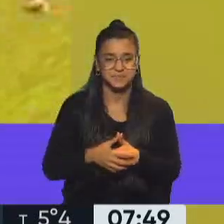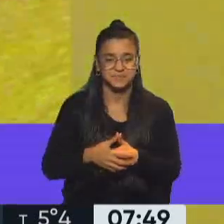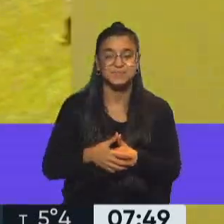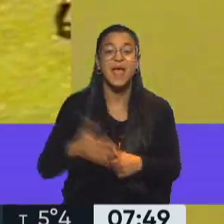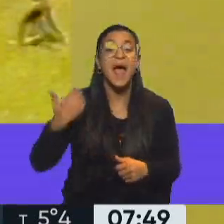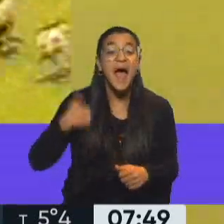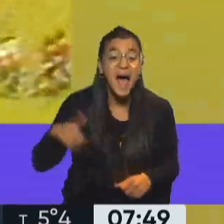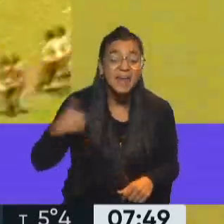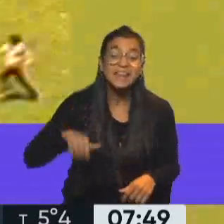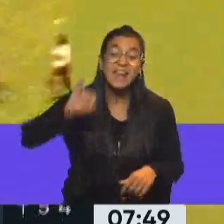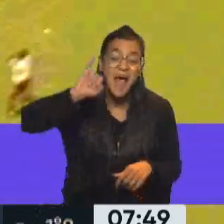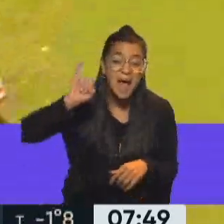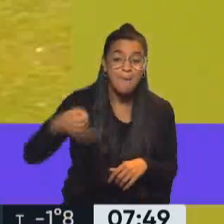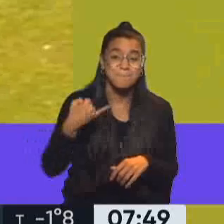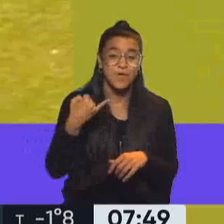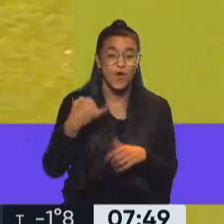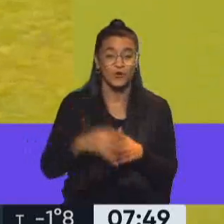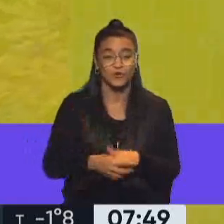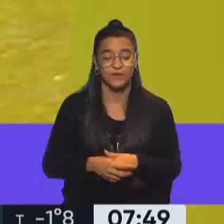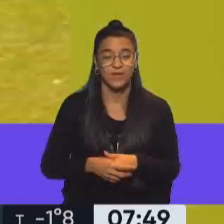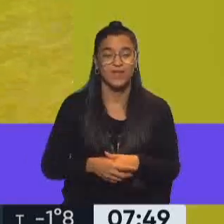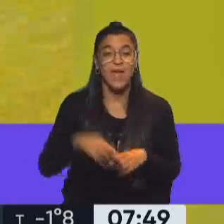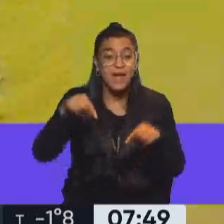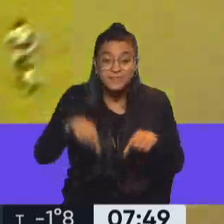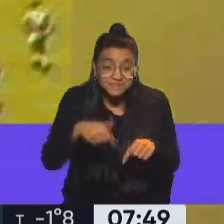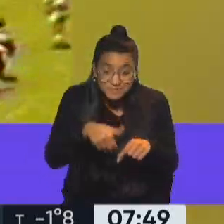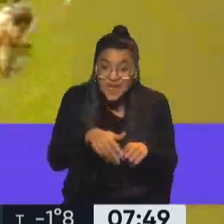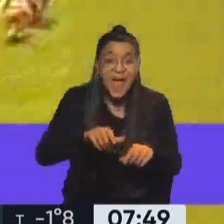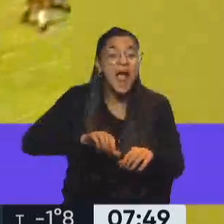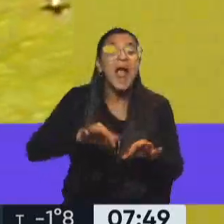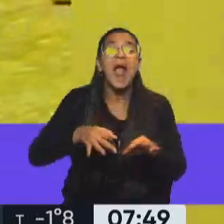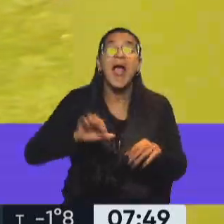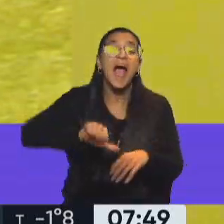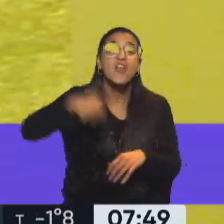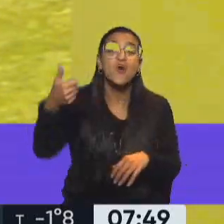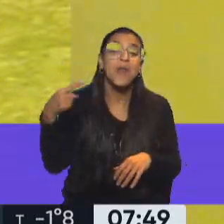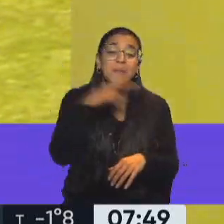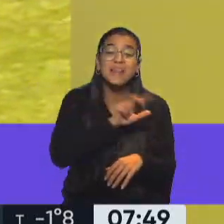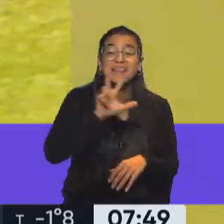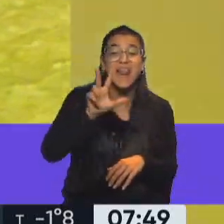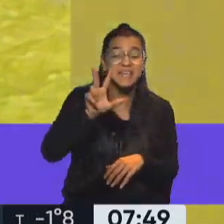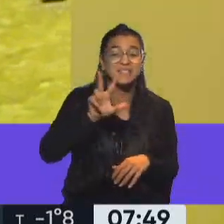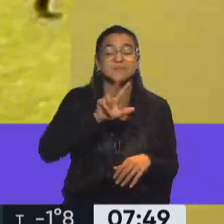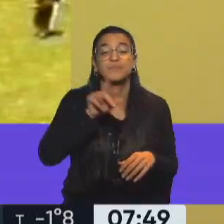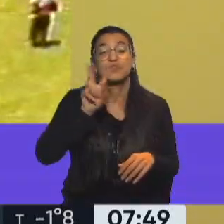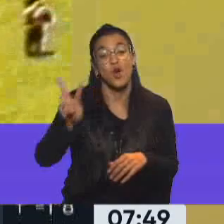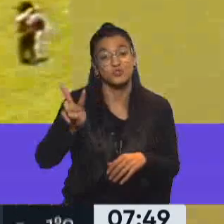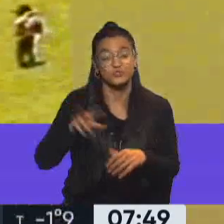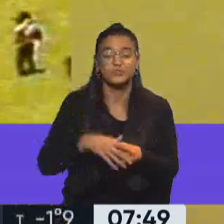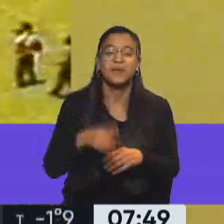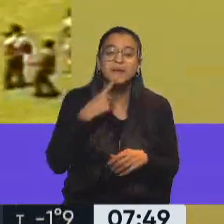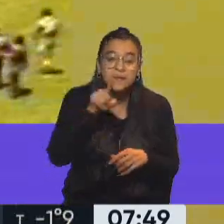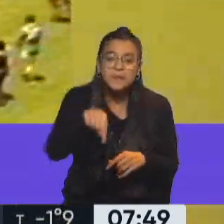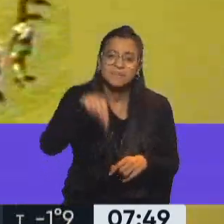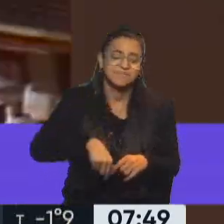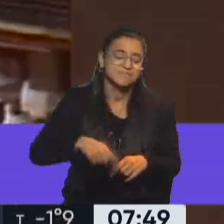argentina el campeón acabo de ganarle a alemania por 3 tantos contra 2 y esto